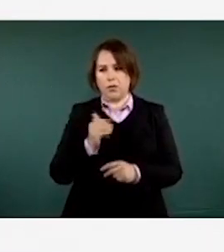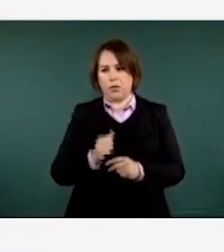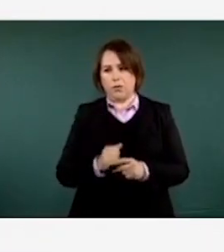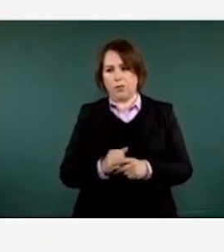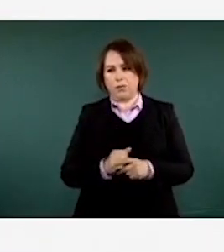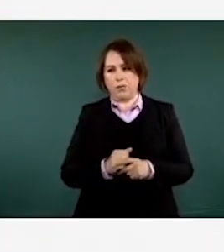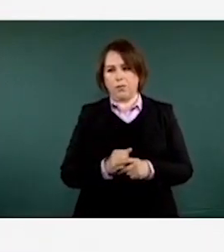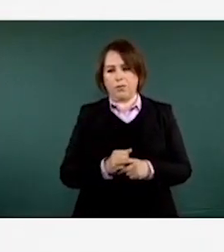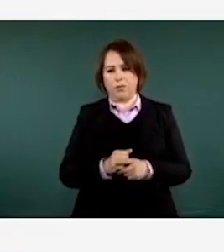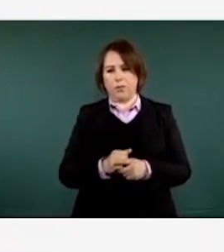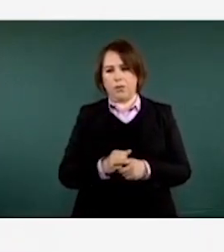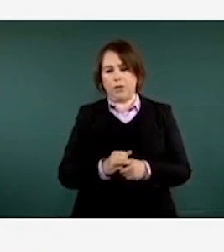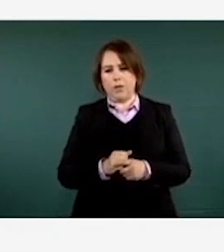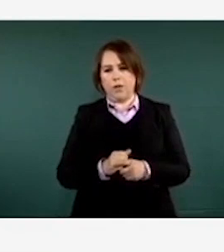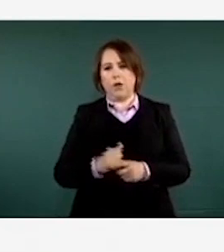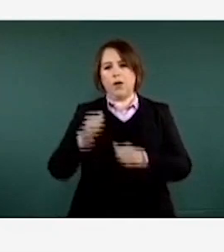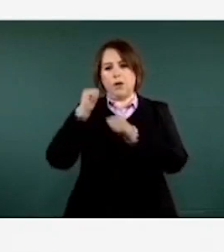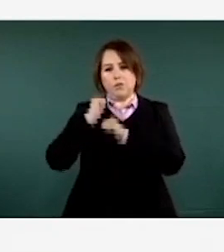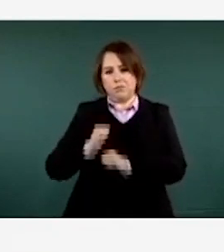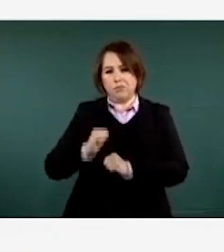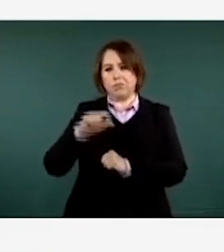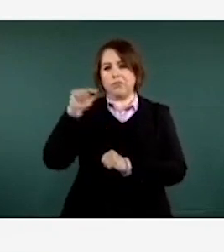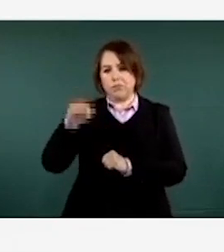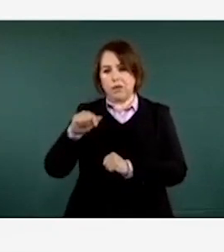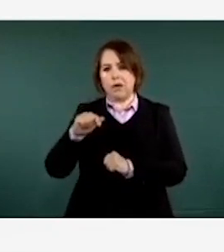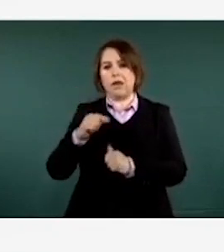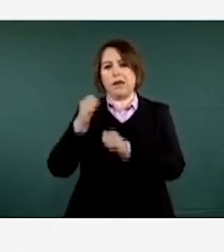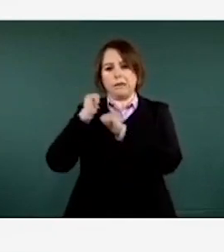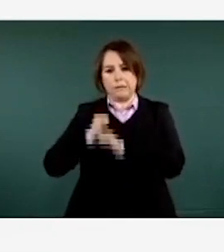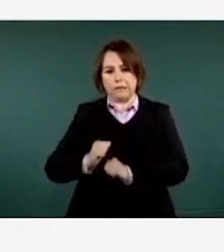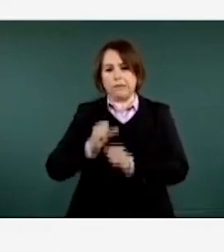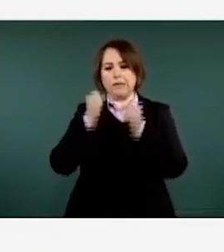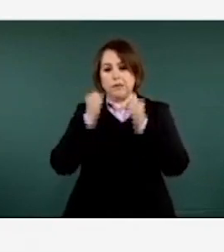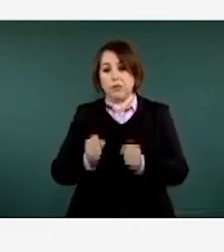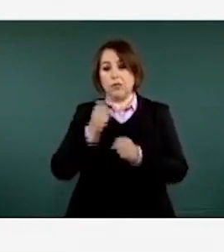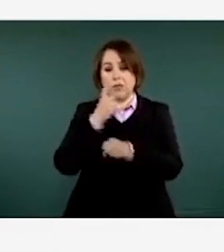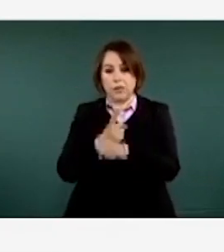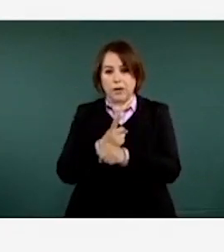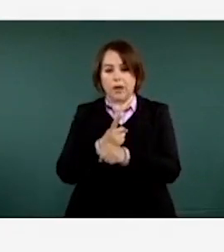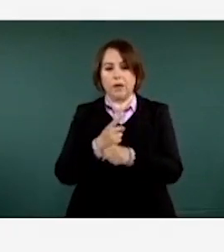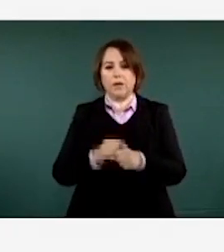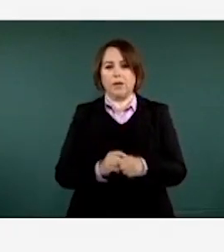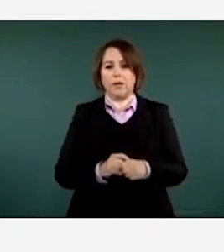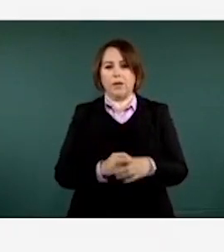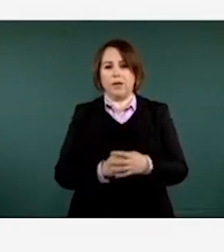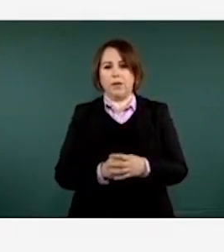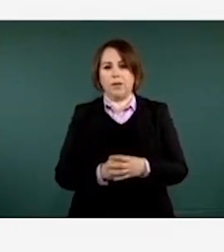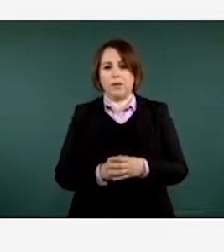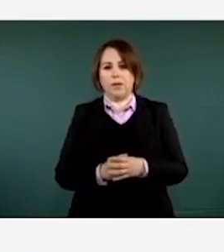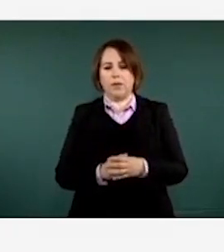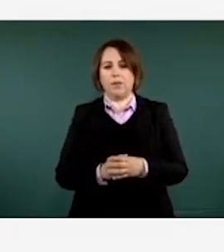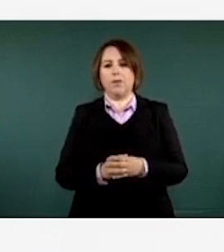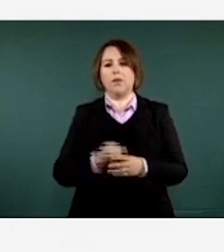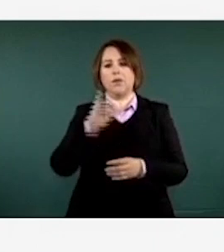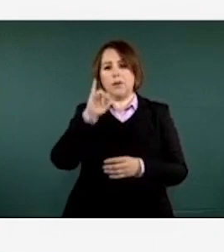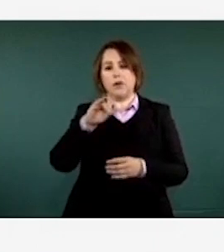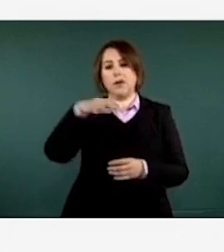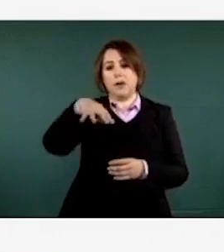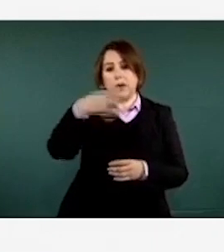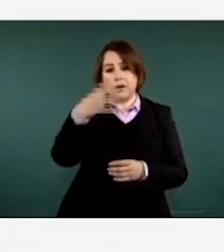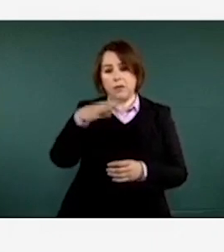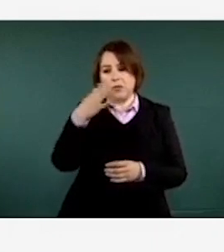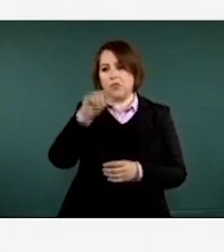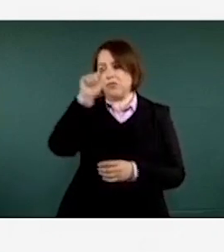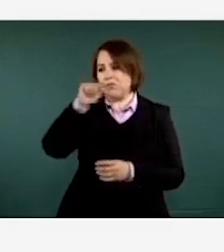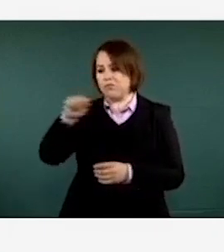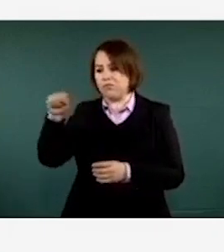homicidios vinculados a la delincuencia organizada: Ciudad Juárez, Chihuahua, Cuauhtémoc, Guadalupe y Calvo y Bocoina y Madera.